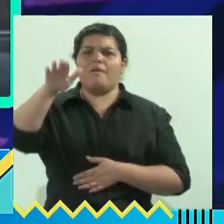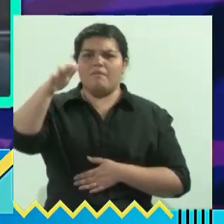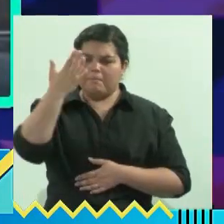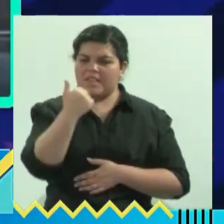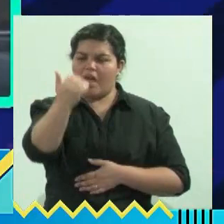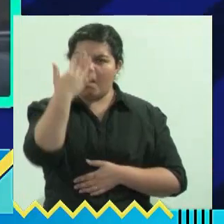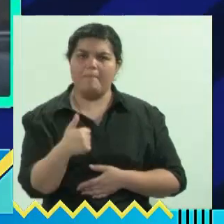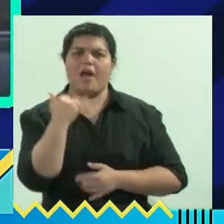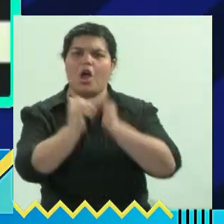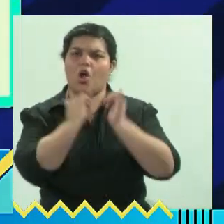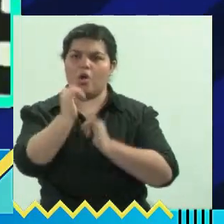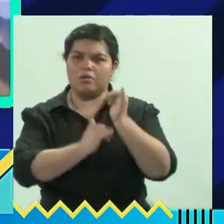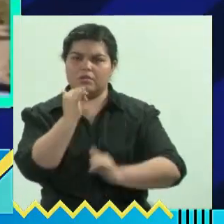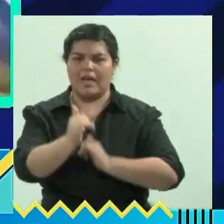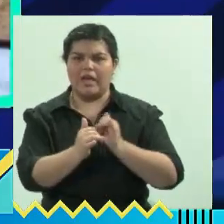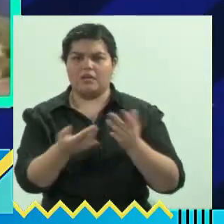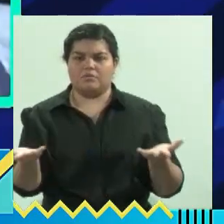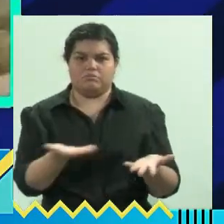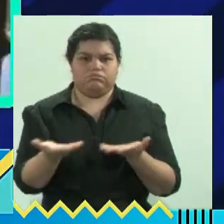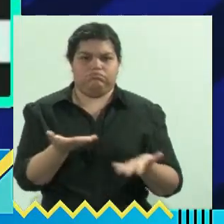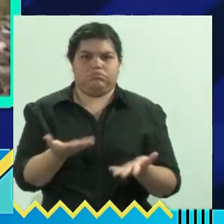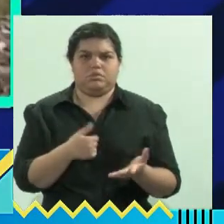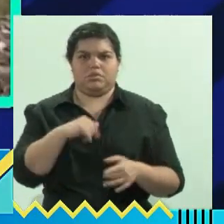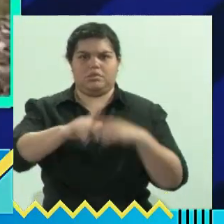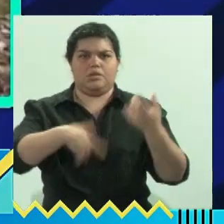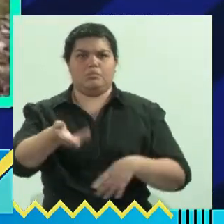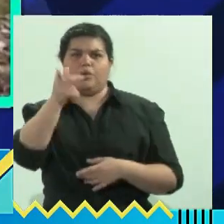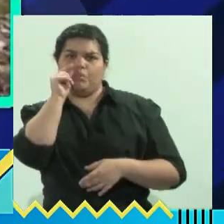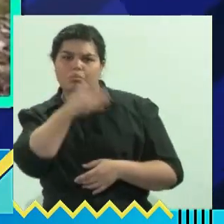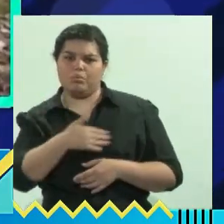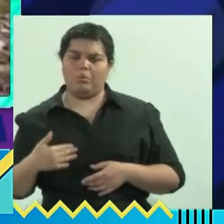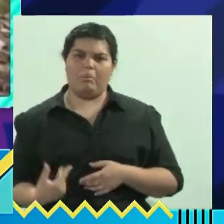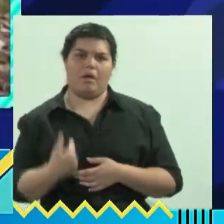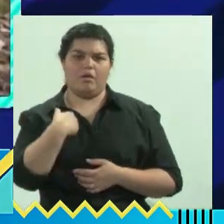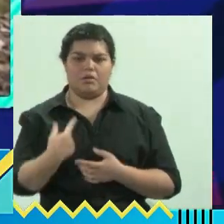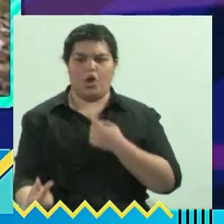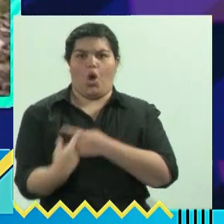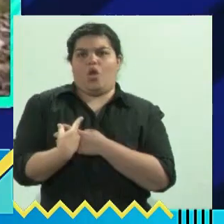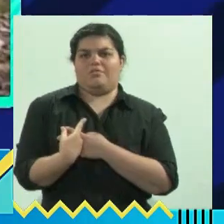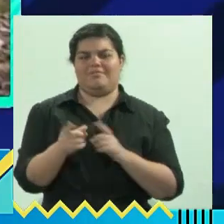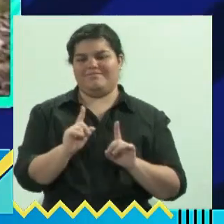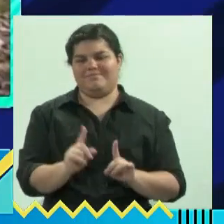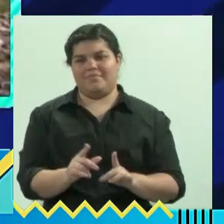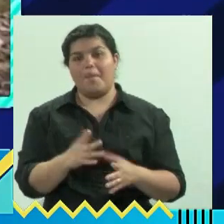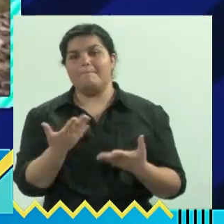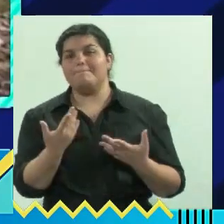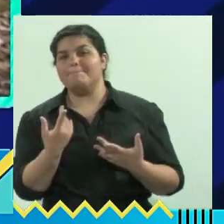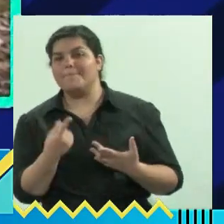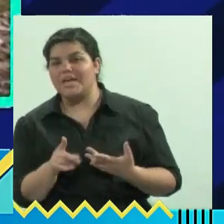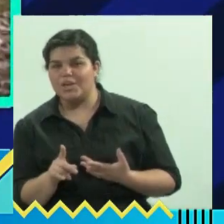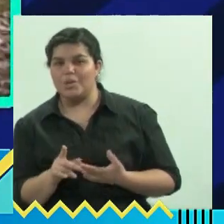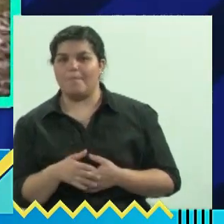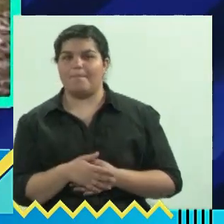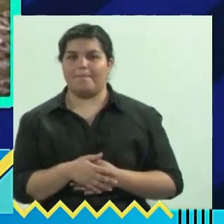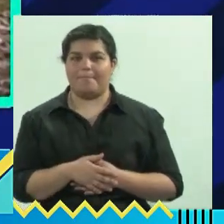que habla de un necrofílico, entonces imagínate después, los papás me van a querer matar. Ahora, ¿qué es lo que me parece que ha sido como un condimento